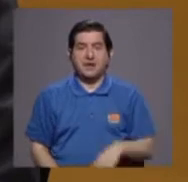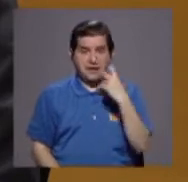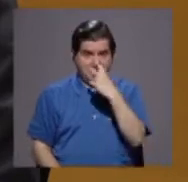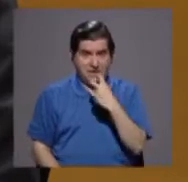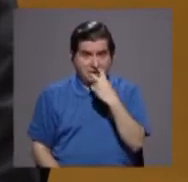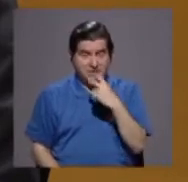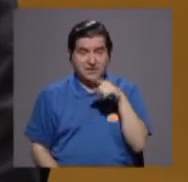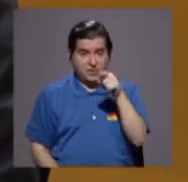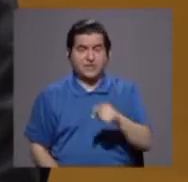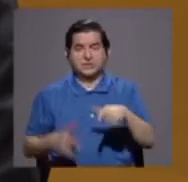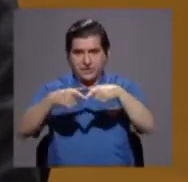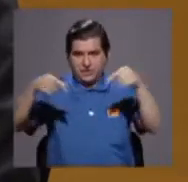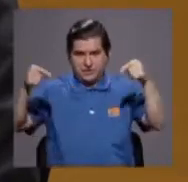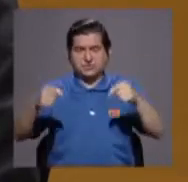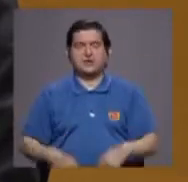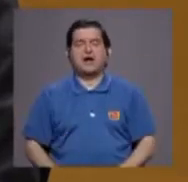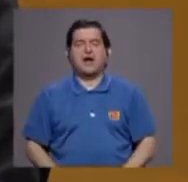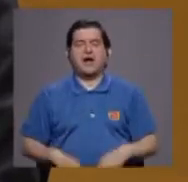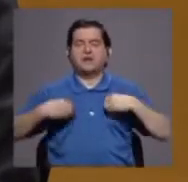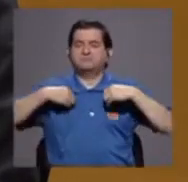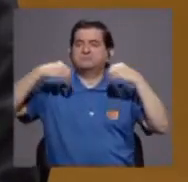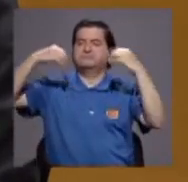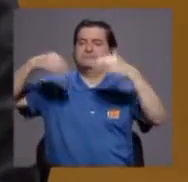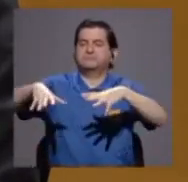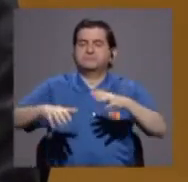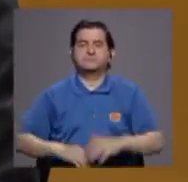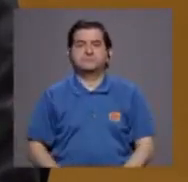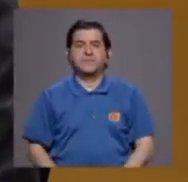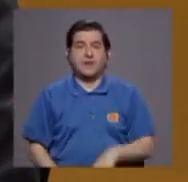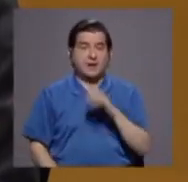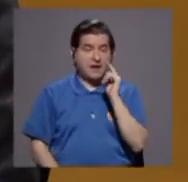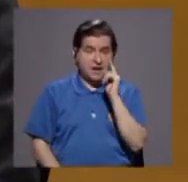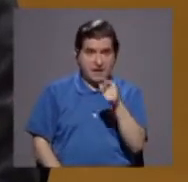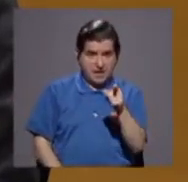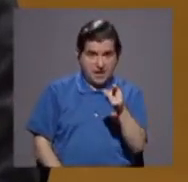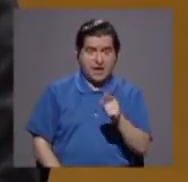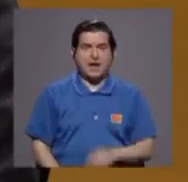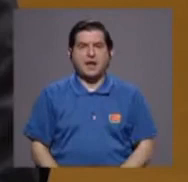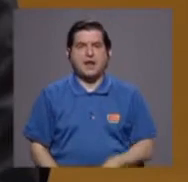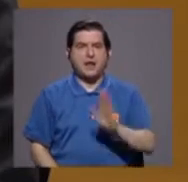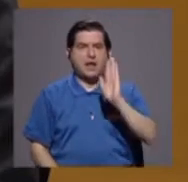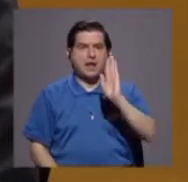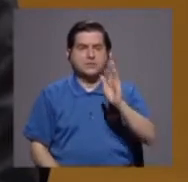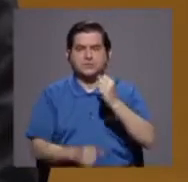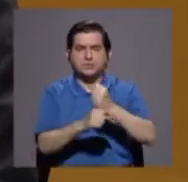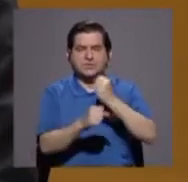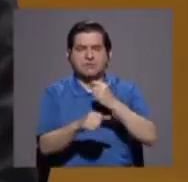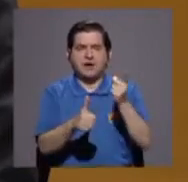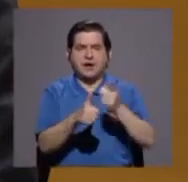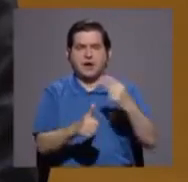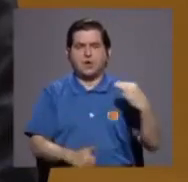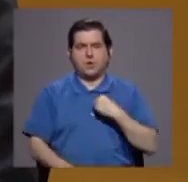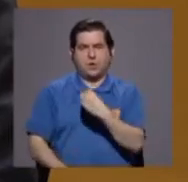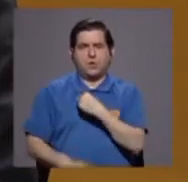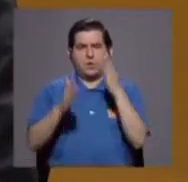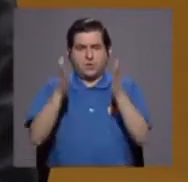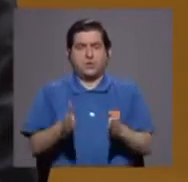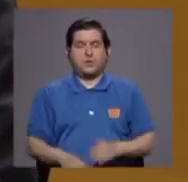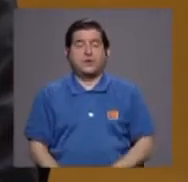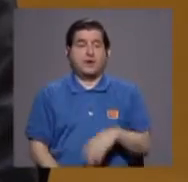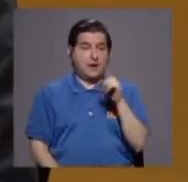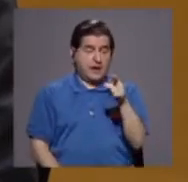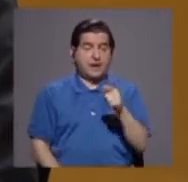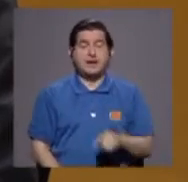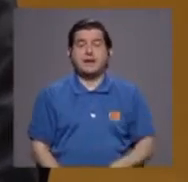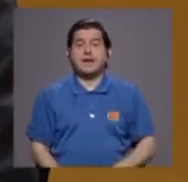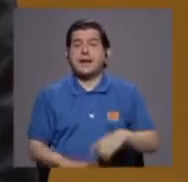decidió renunciar a su puesto de primer ministro, siendo el primer ministro